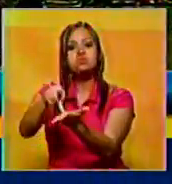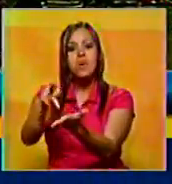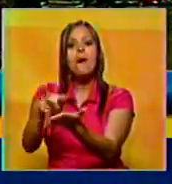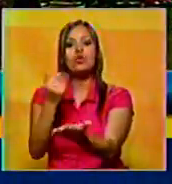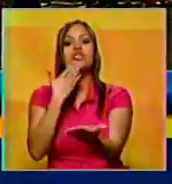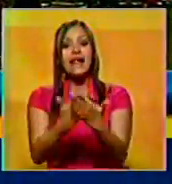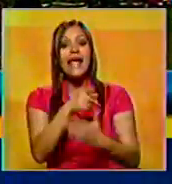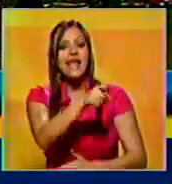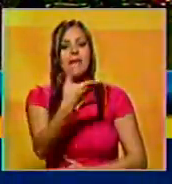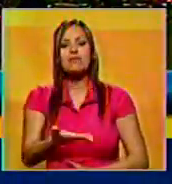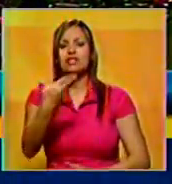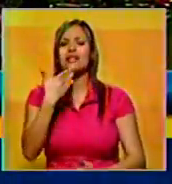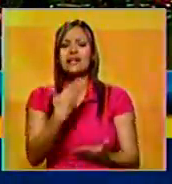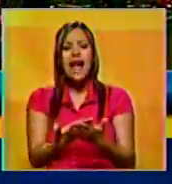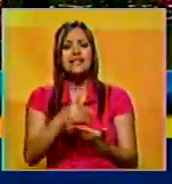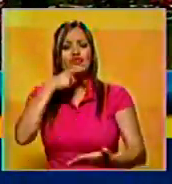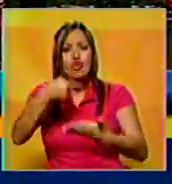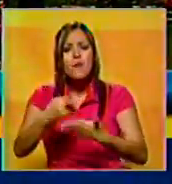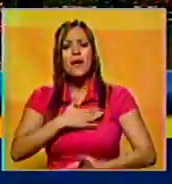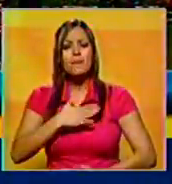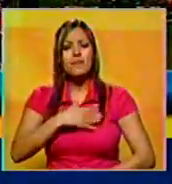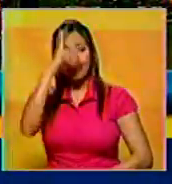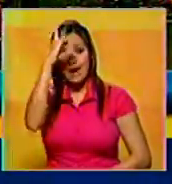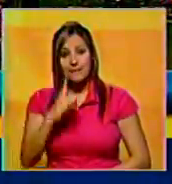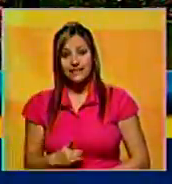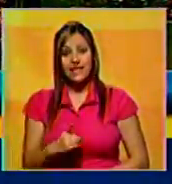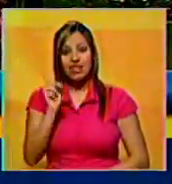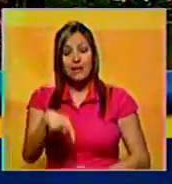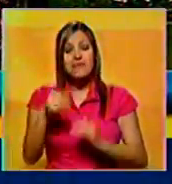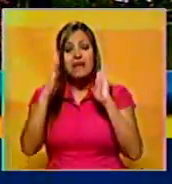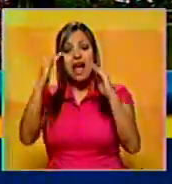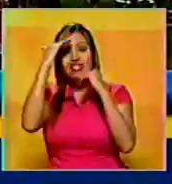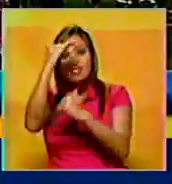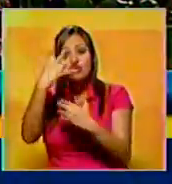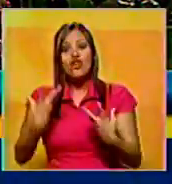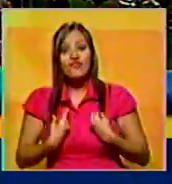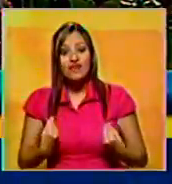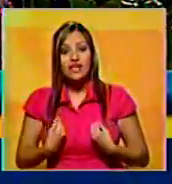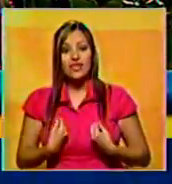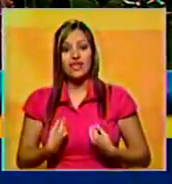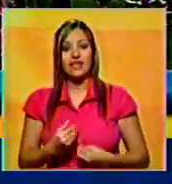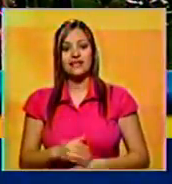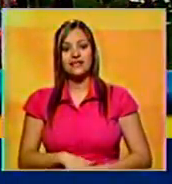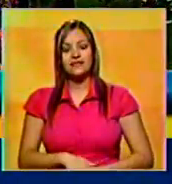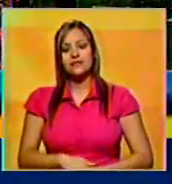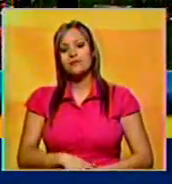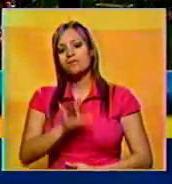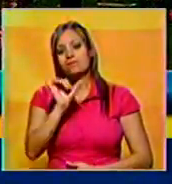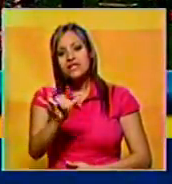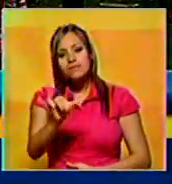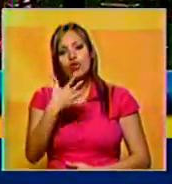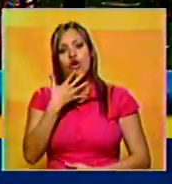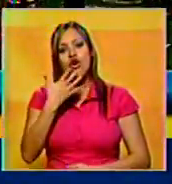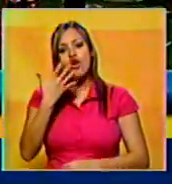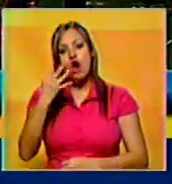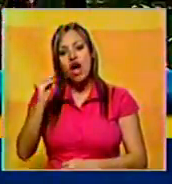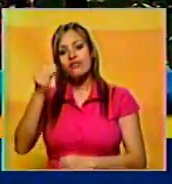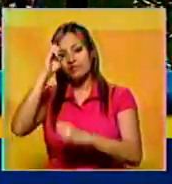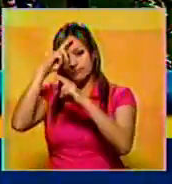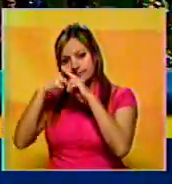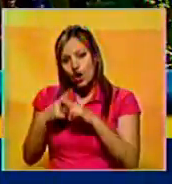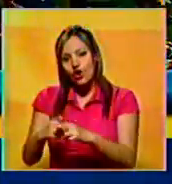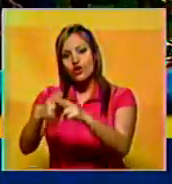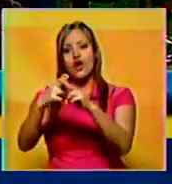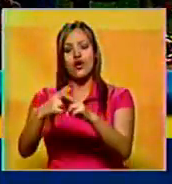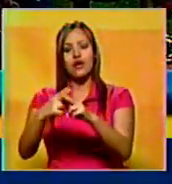con la importancia que les ha dado Mónica Spear, con la atención que les brindó en vida, y por supuesto ellos vinieron a homenajearla,